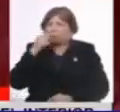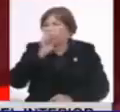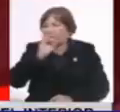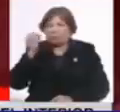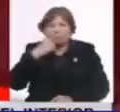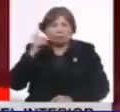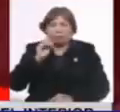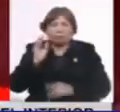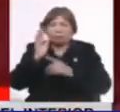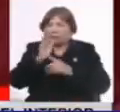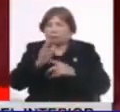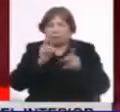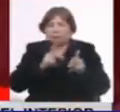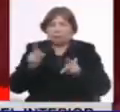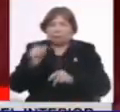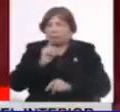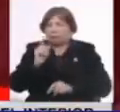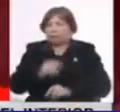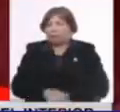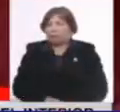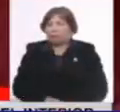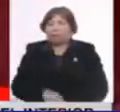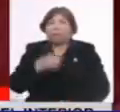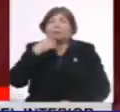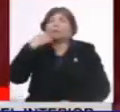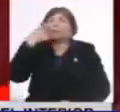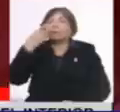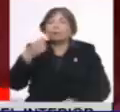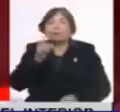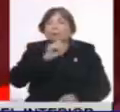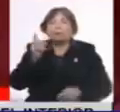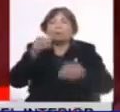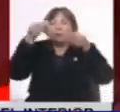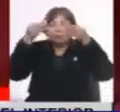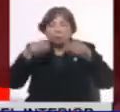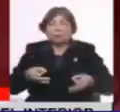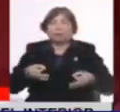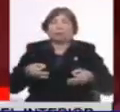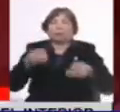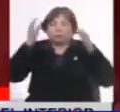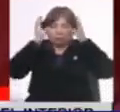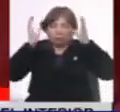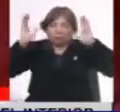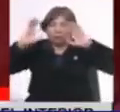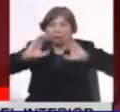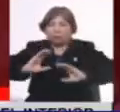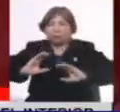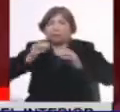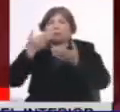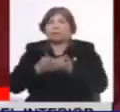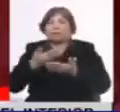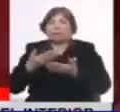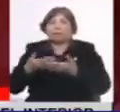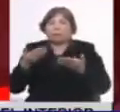que no presentó el plan. Lo que he dicho es que no se concretizó lo que habíamos acordado, que hay